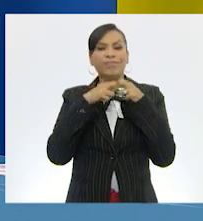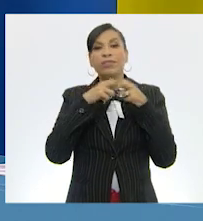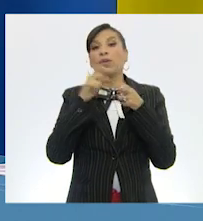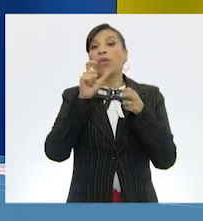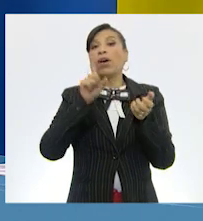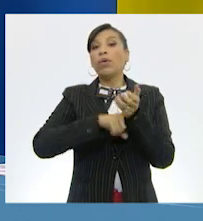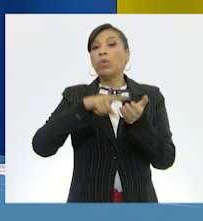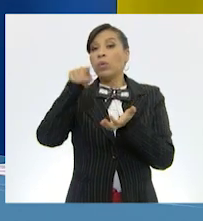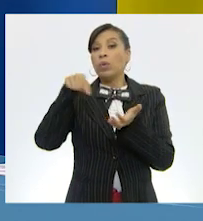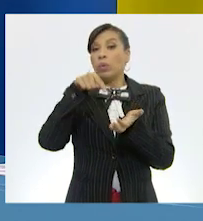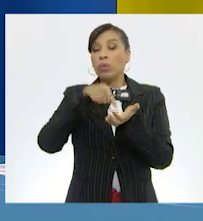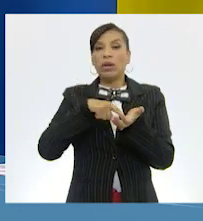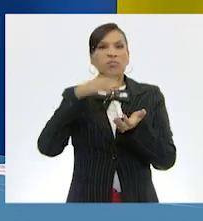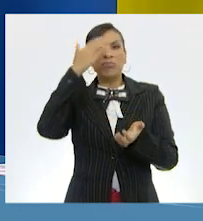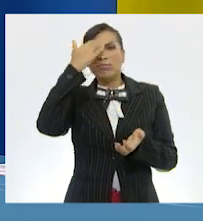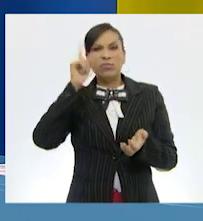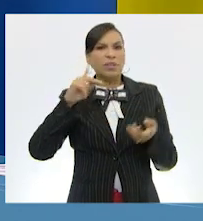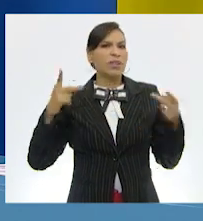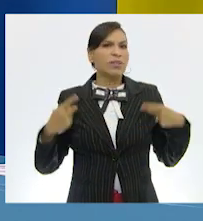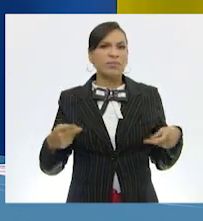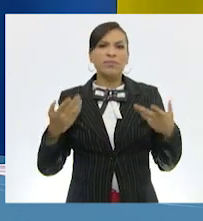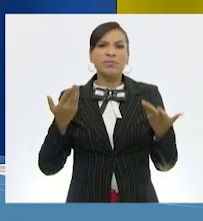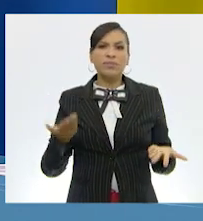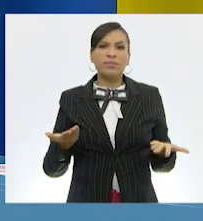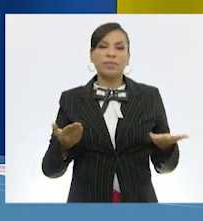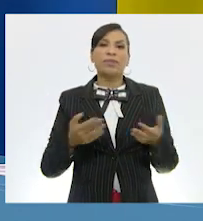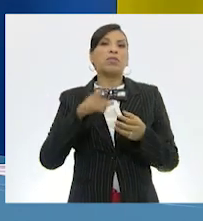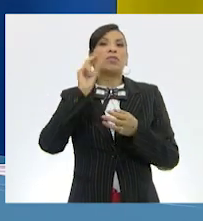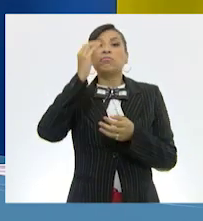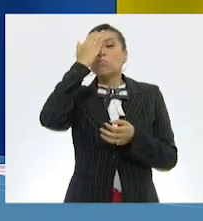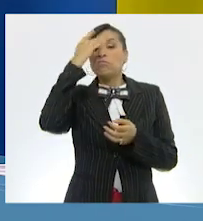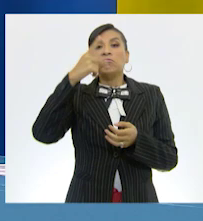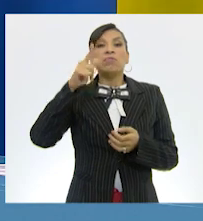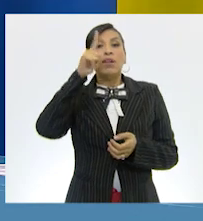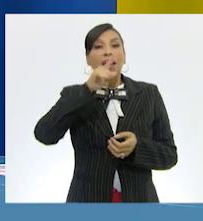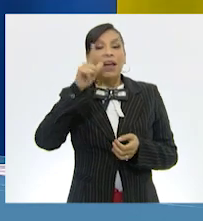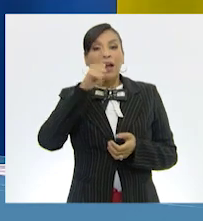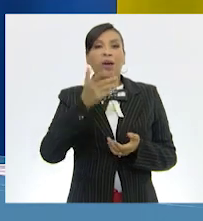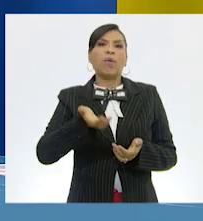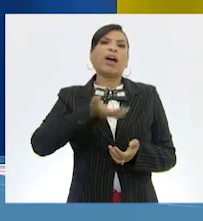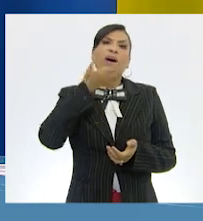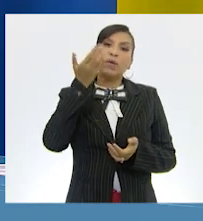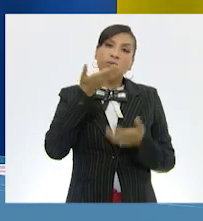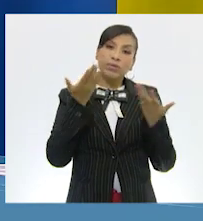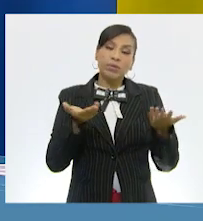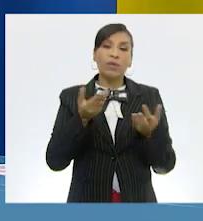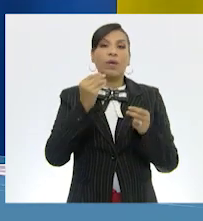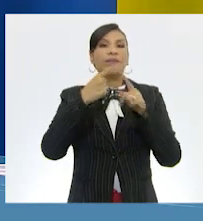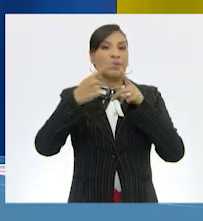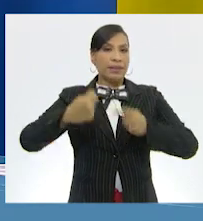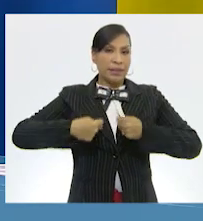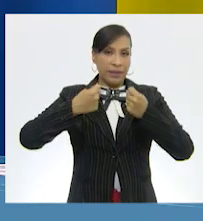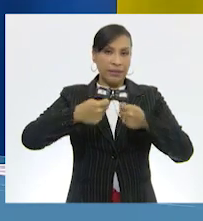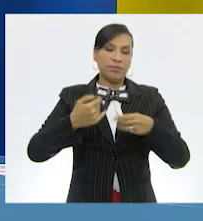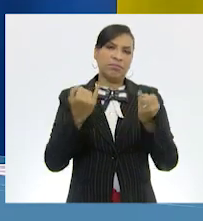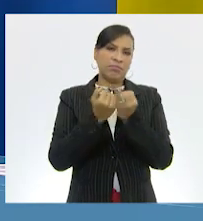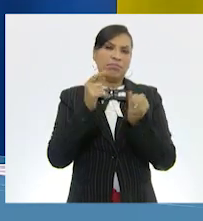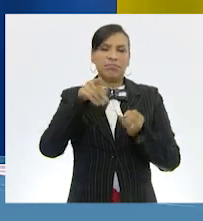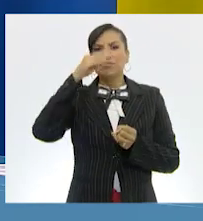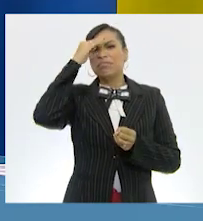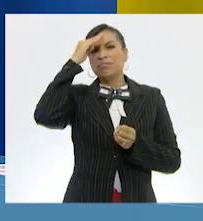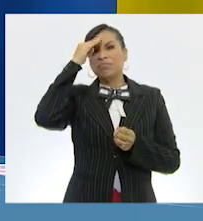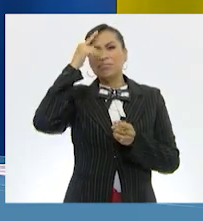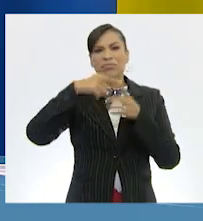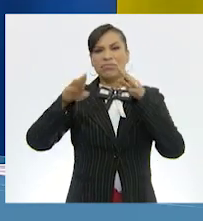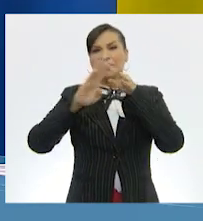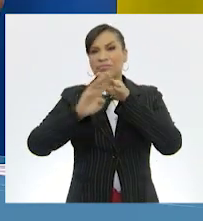estar en un lugar donde no conocemos a las personas, no conocemos su lengua, sus costumbres o tradiciones, y así pensamos en